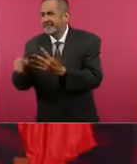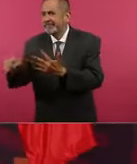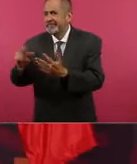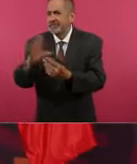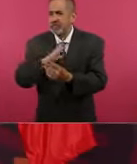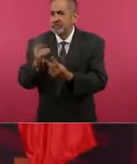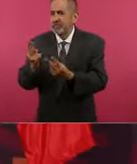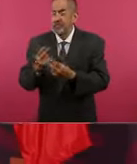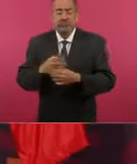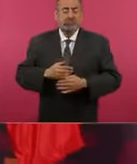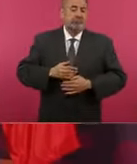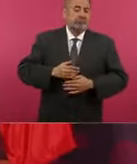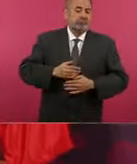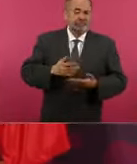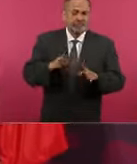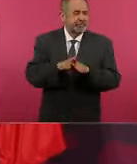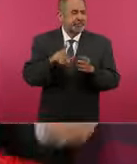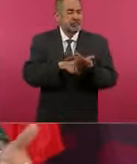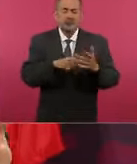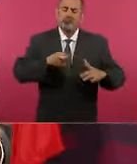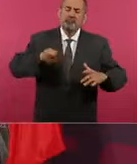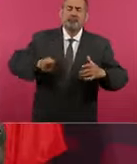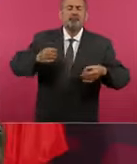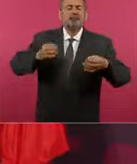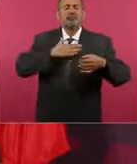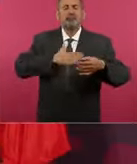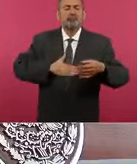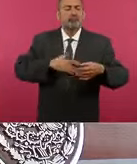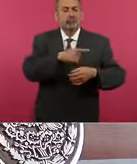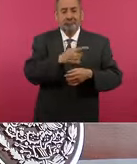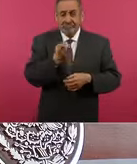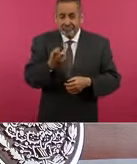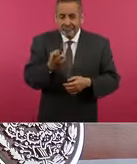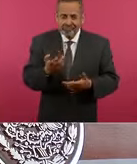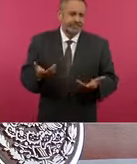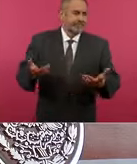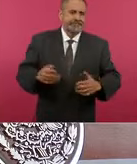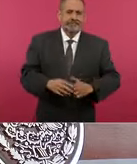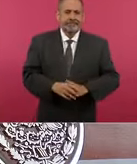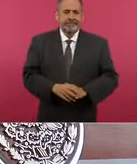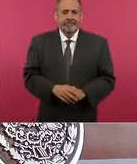Entonces, ¿cómo un impartidor de justicia va a hacer eso?